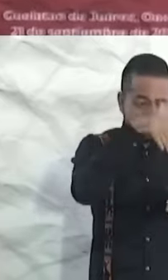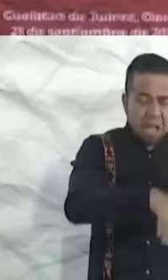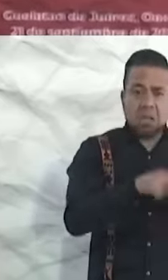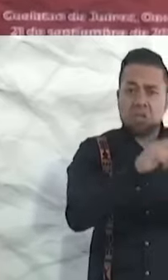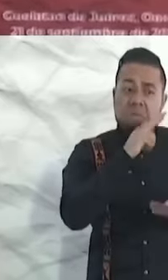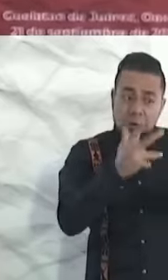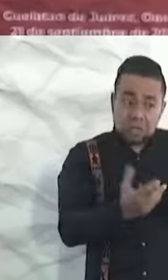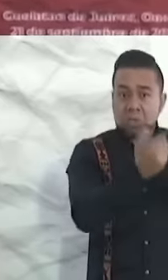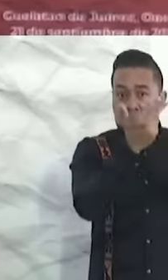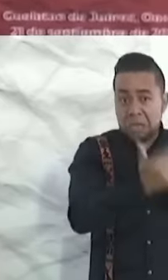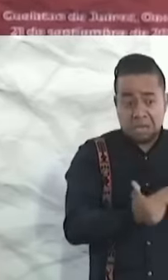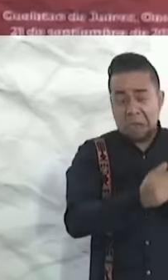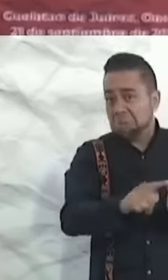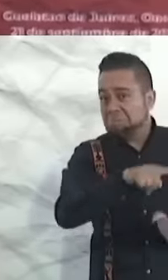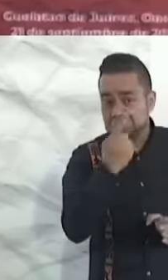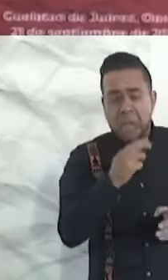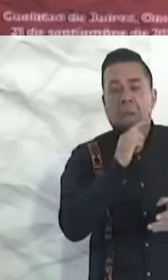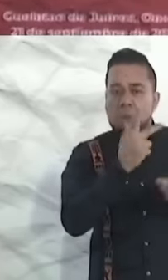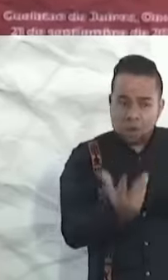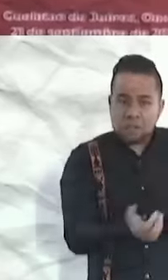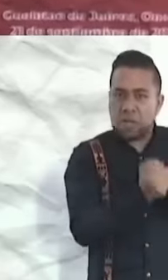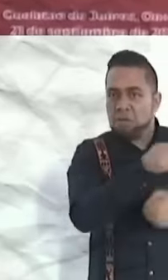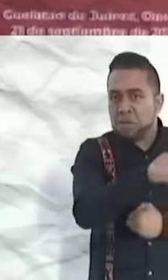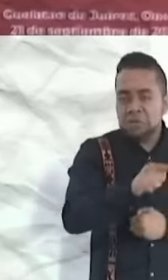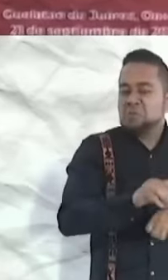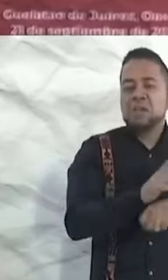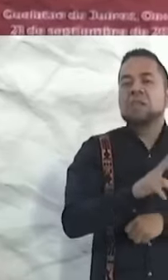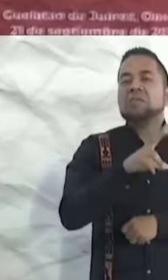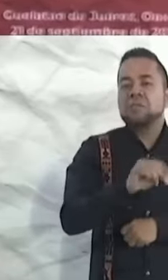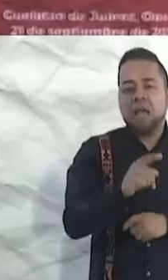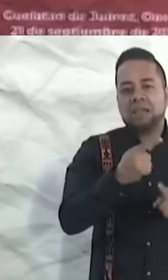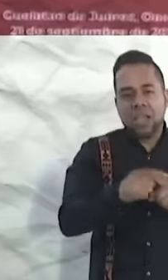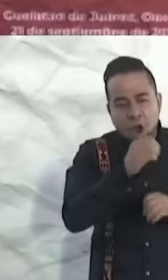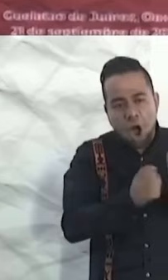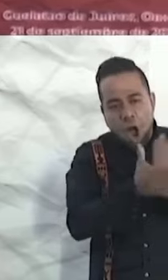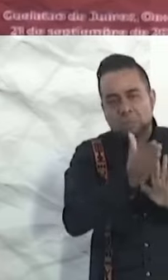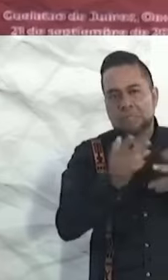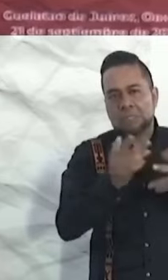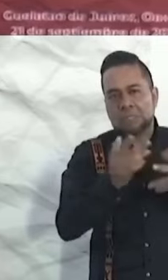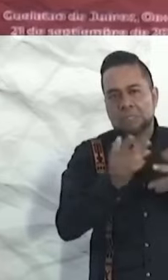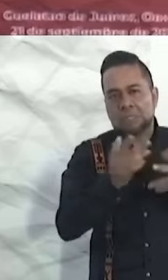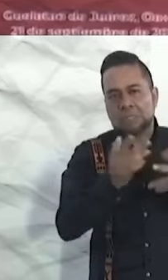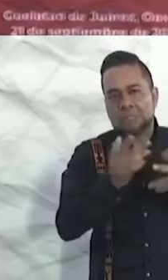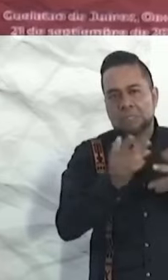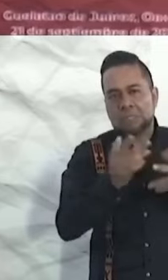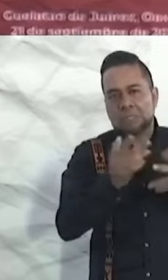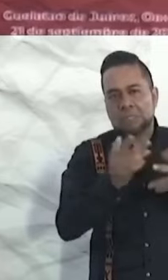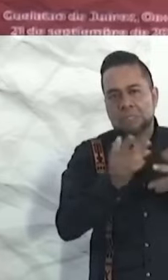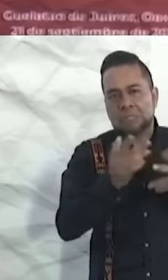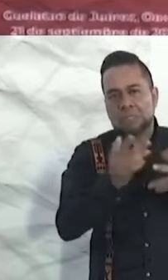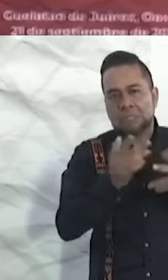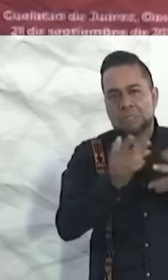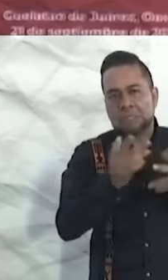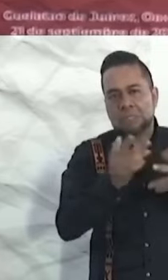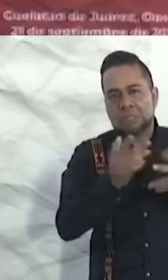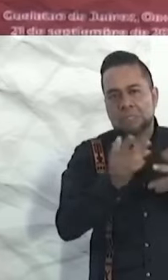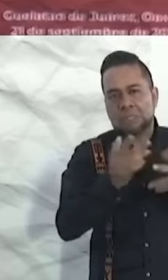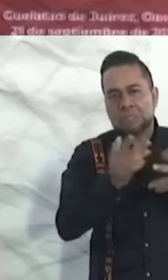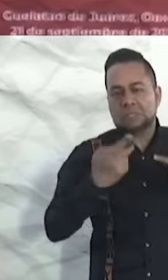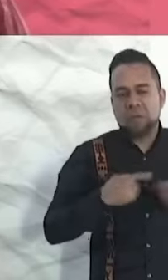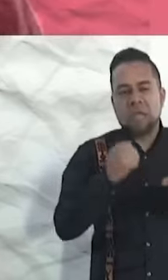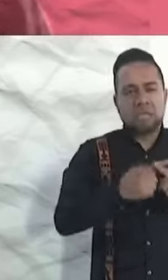su taller? ¿Por qué no rescató al obrero? ¿Por qué no rescató al campesino? Con la plata del pueblo rescató a los